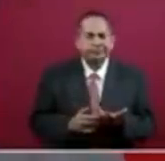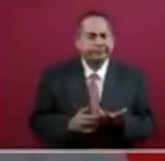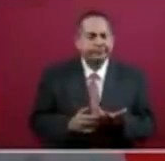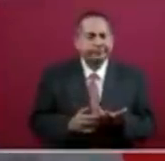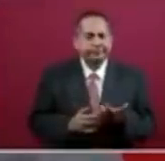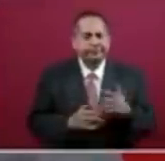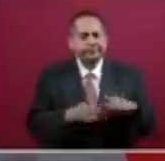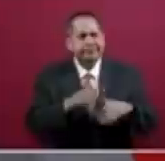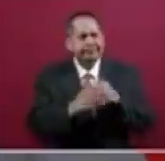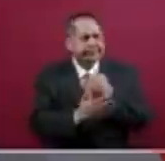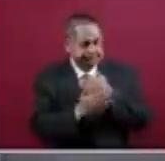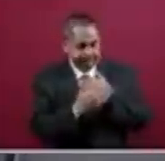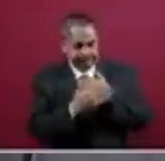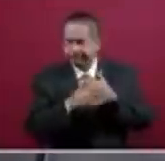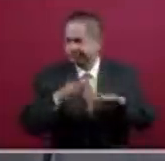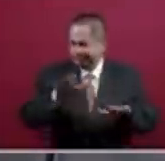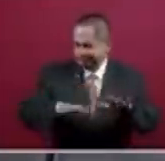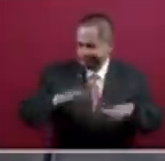a veces esas